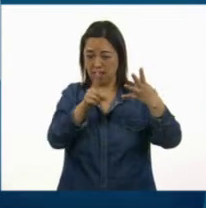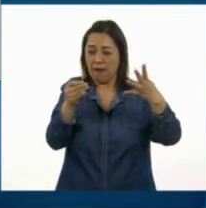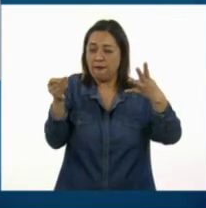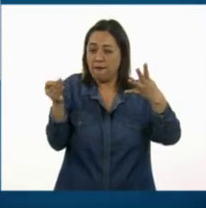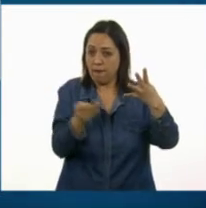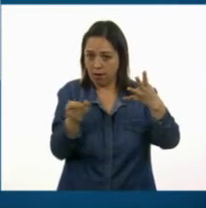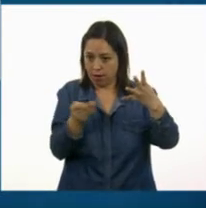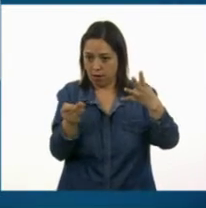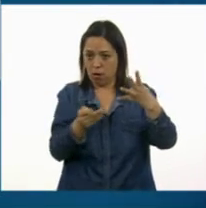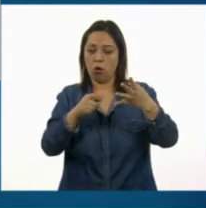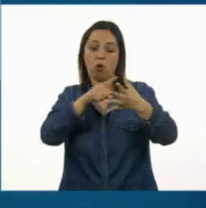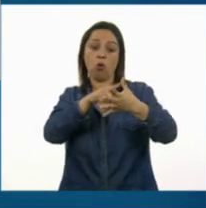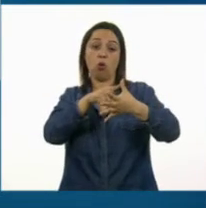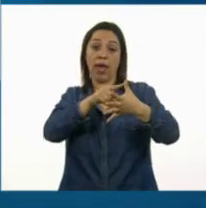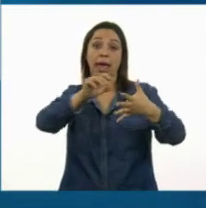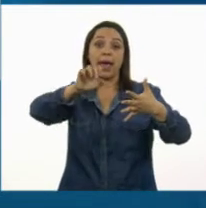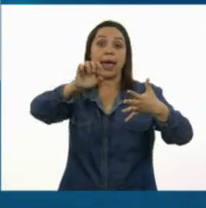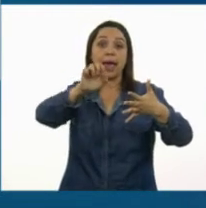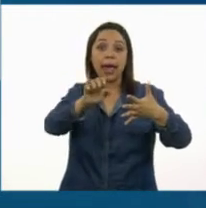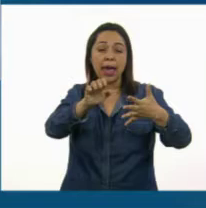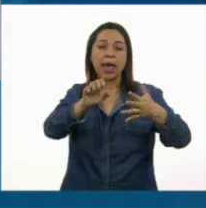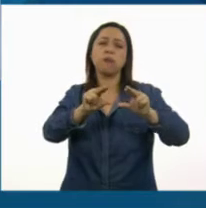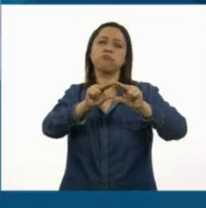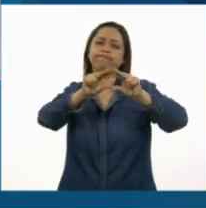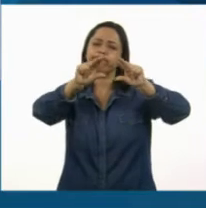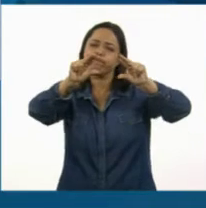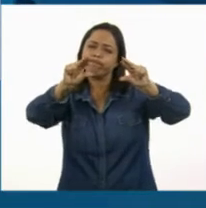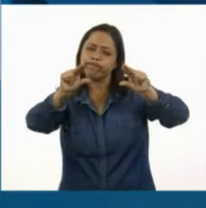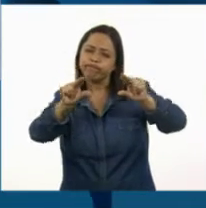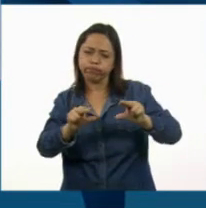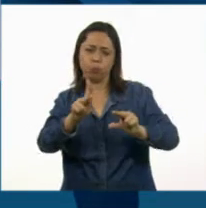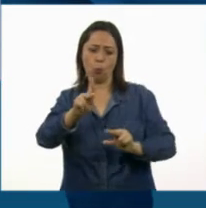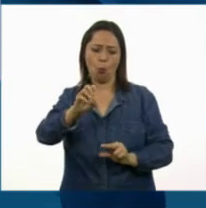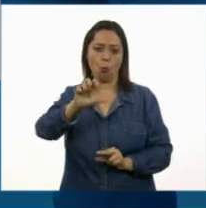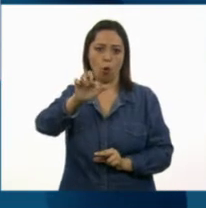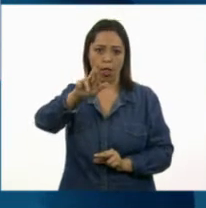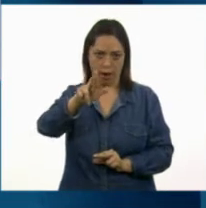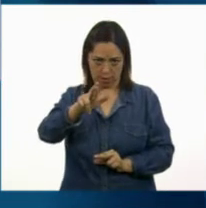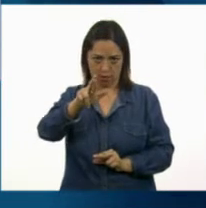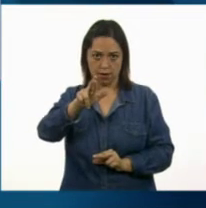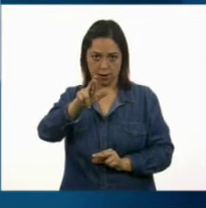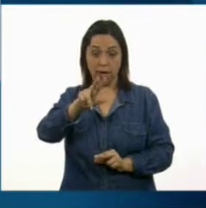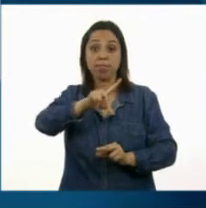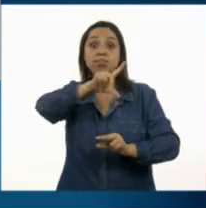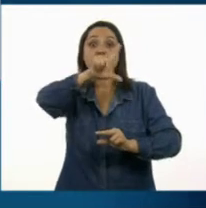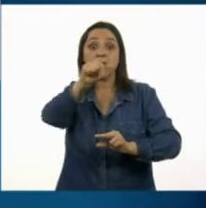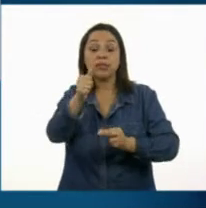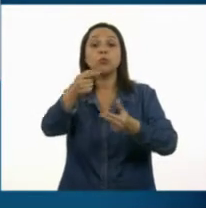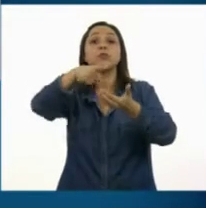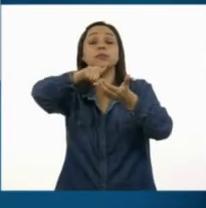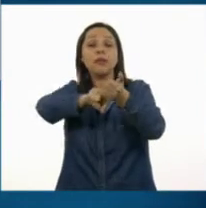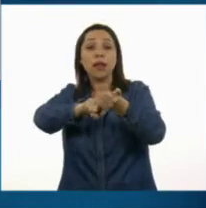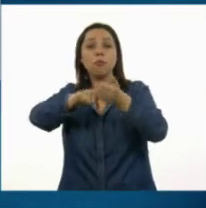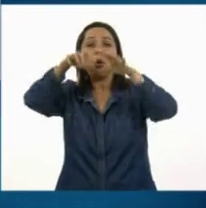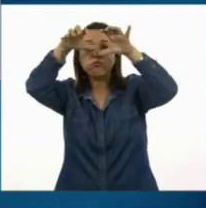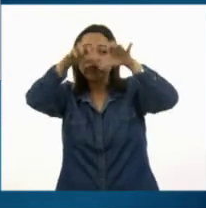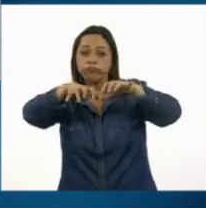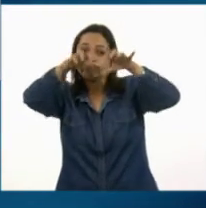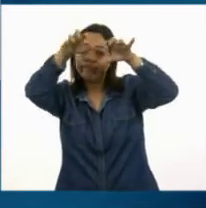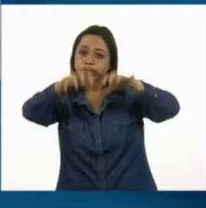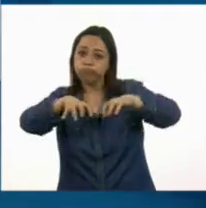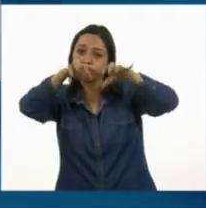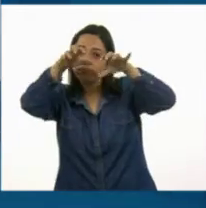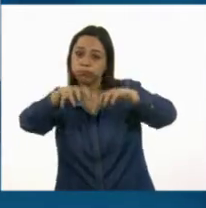climas fríos. E, climas polares. y por 5 regímenes de lluvia designados con letras